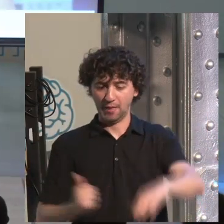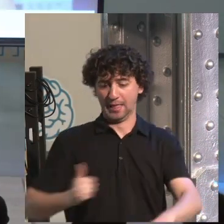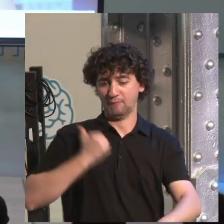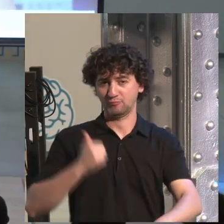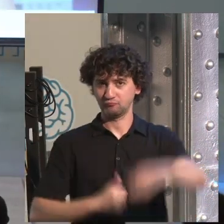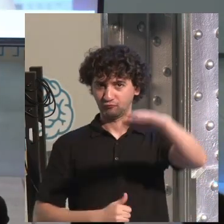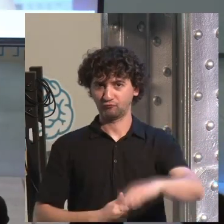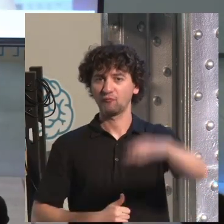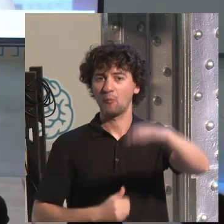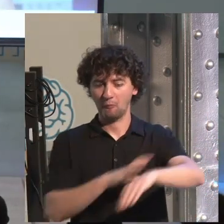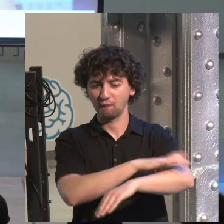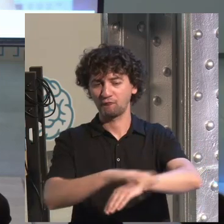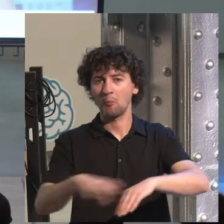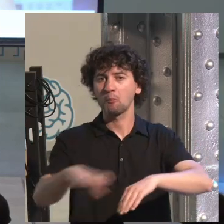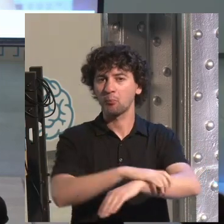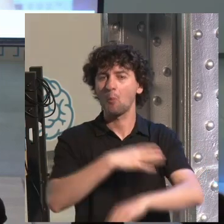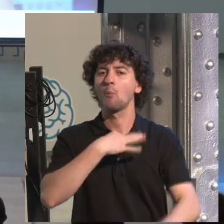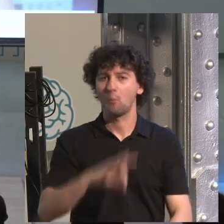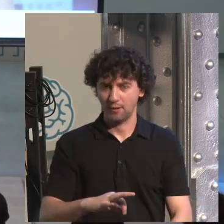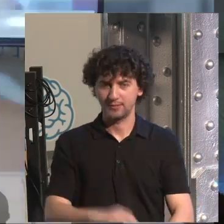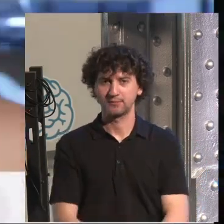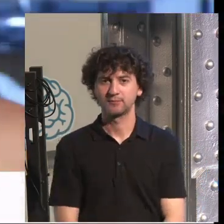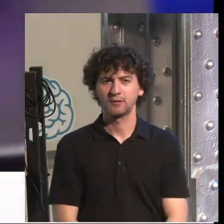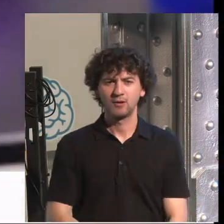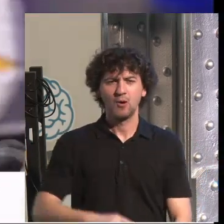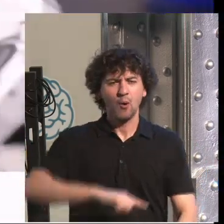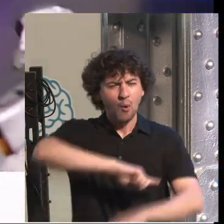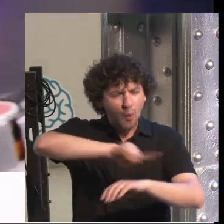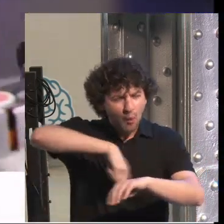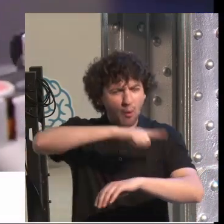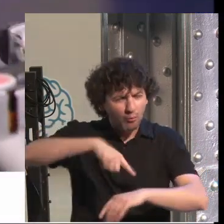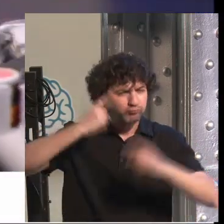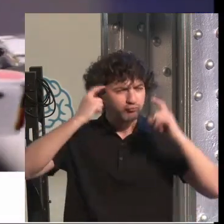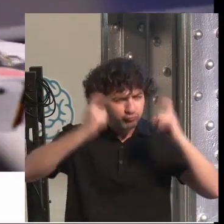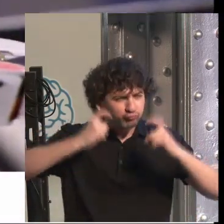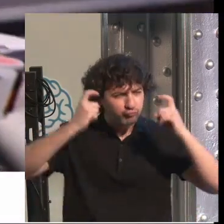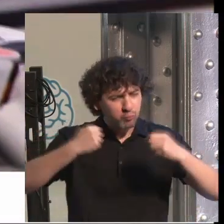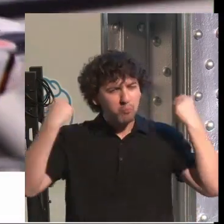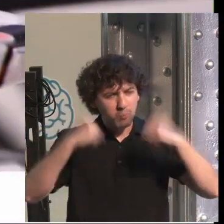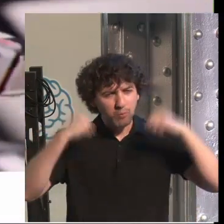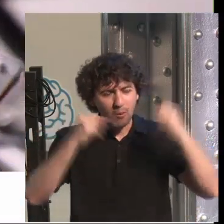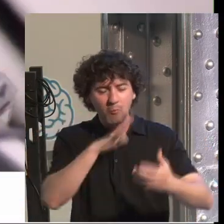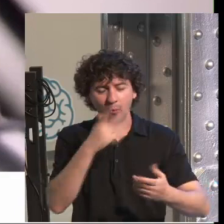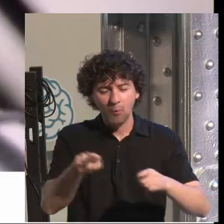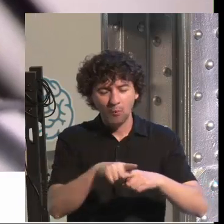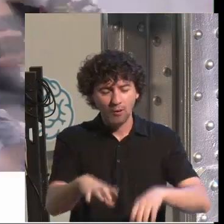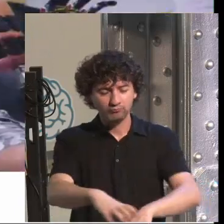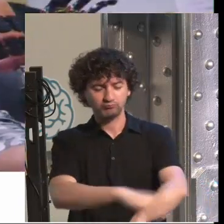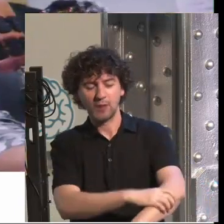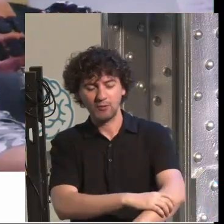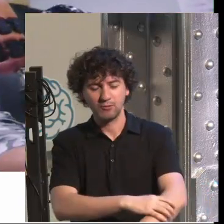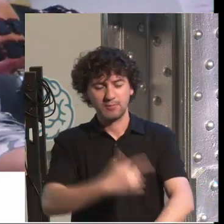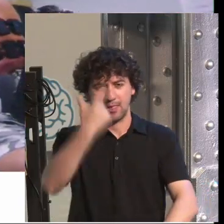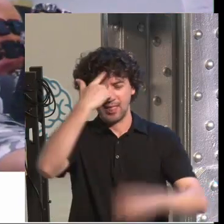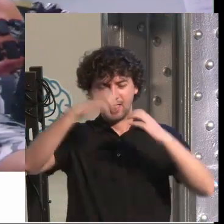Es muy difícil, habla de que le lleva horas y horas y horas de entrenamiento, porque claro, él no tiene el feedback, aunque hay investigación para